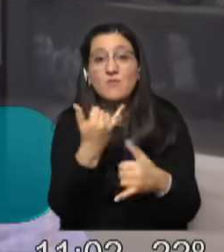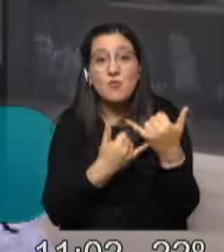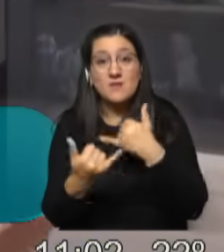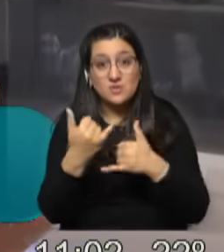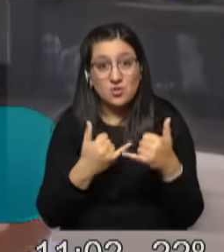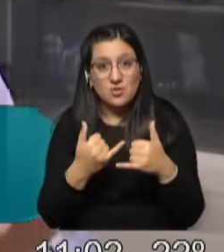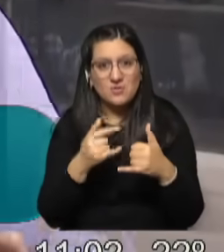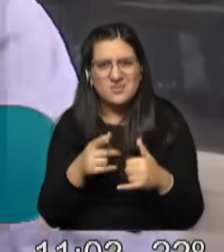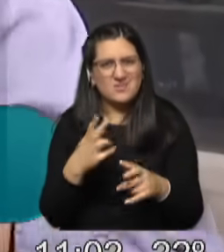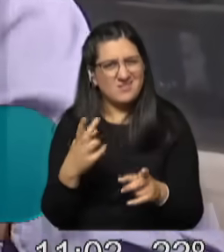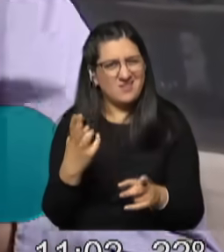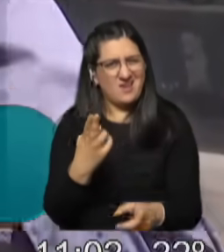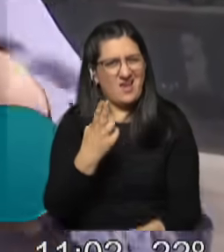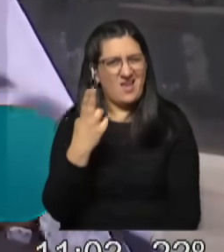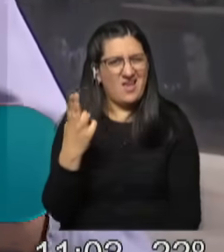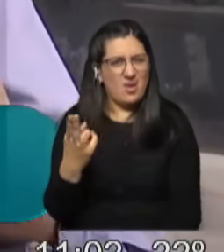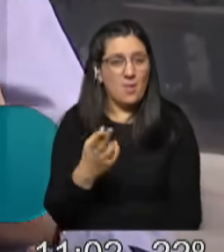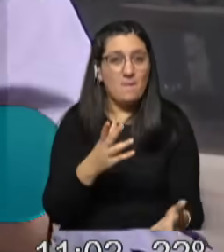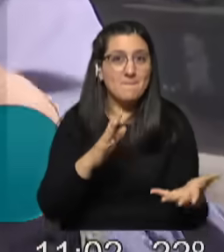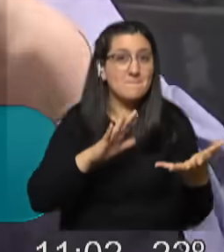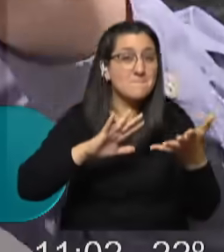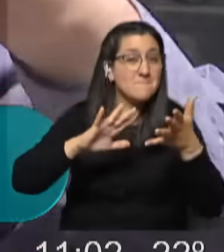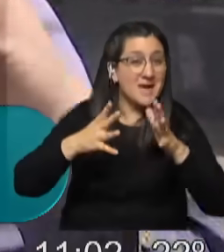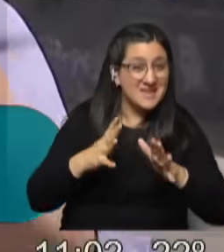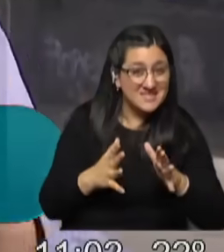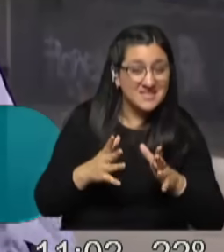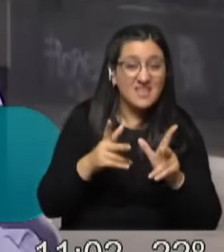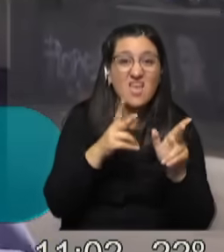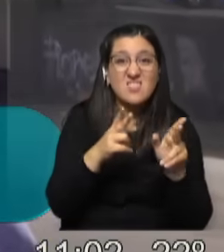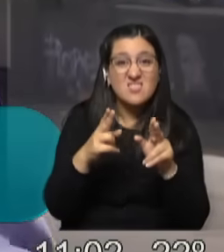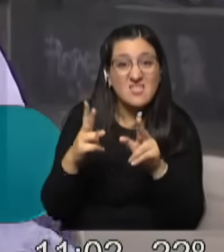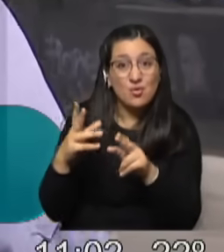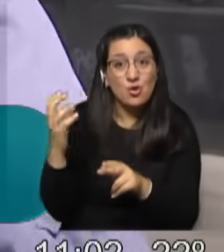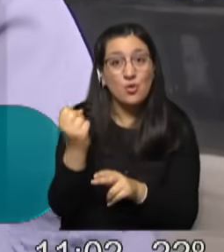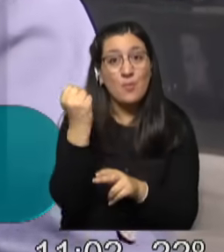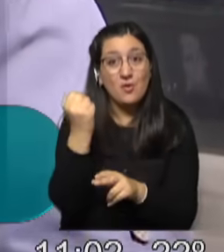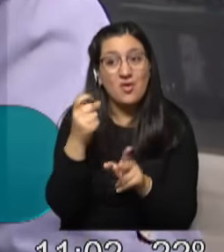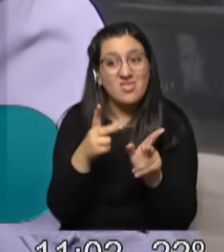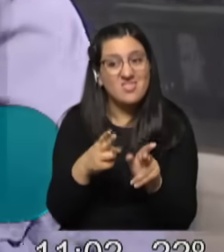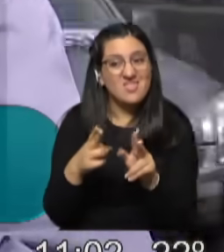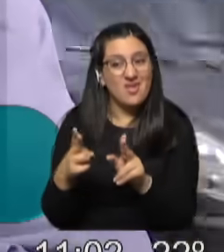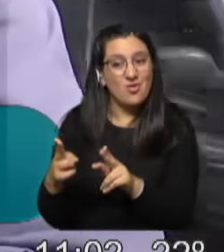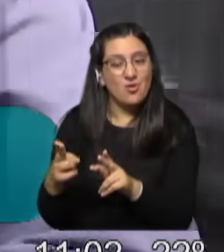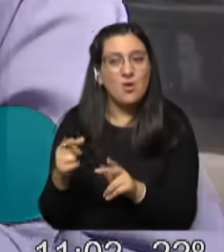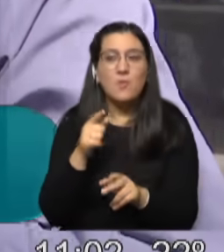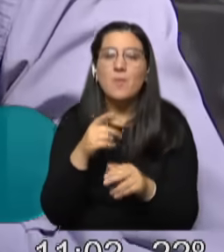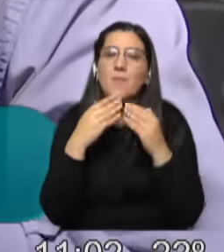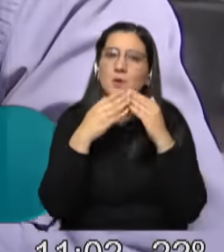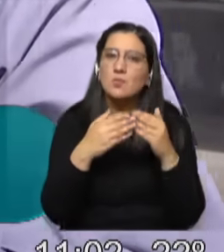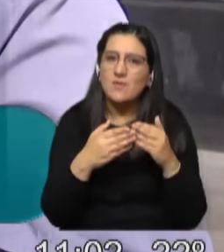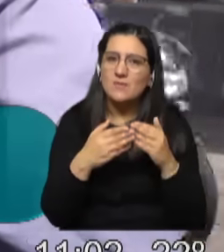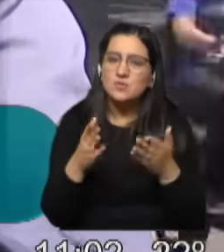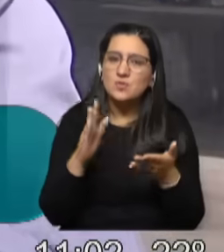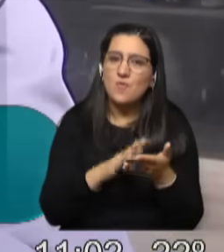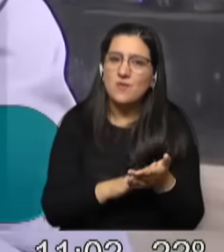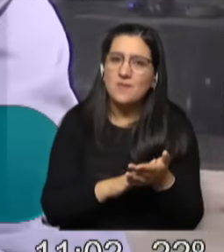presidente. Eso resultó llamativo, como que parece estar editado de lo que se recuperó. Y vos me preguntabas respecto